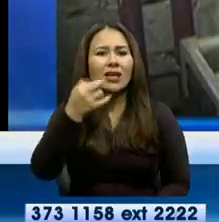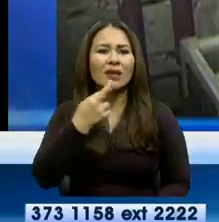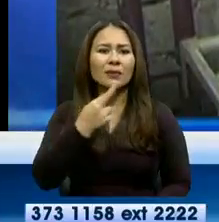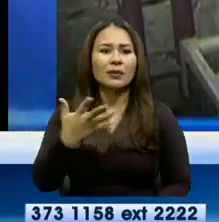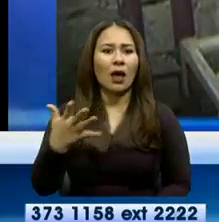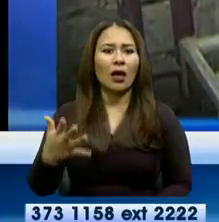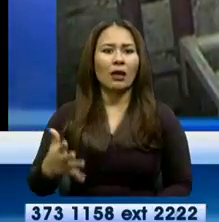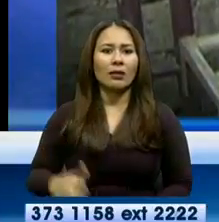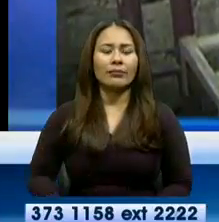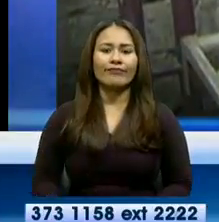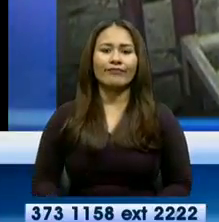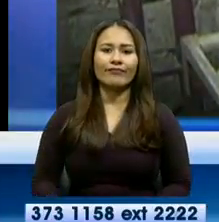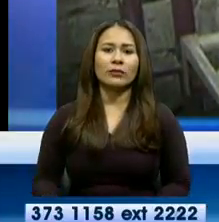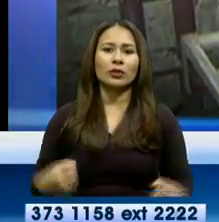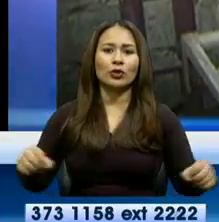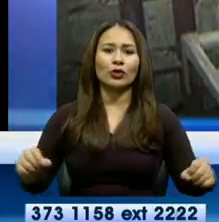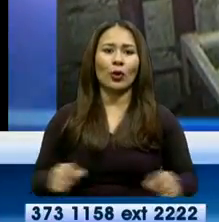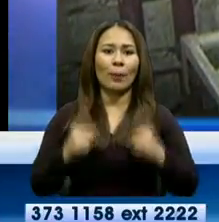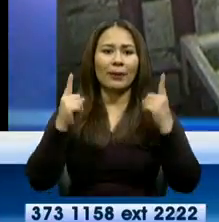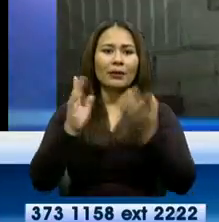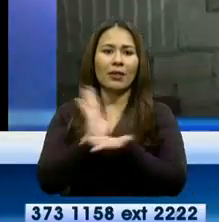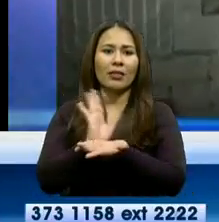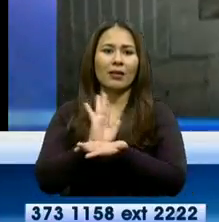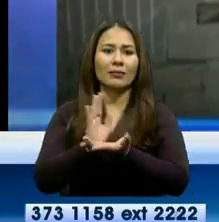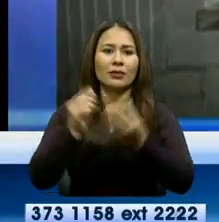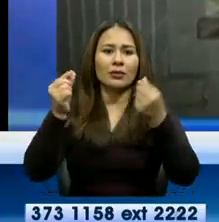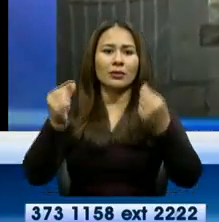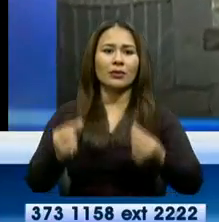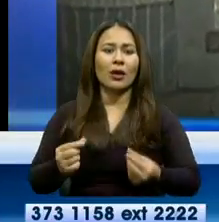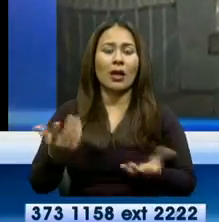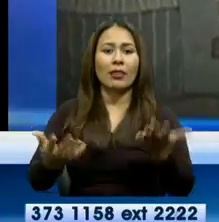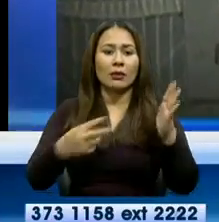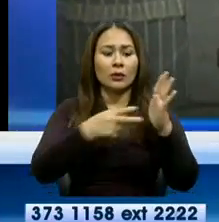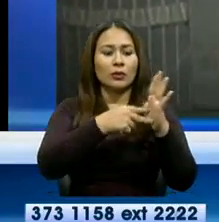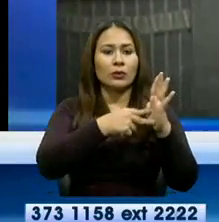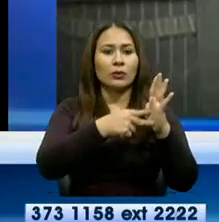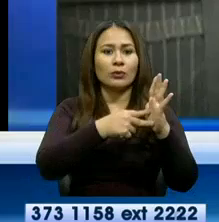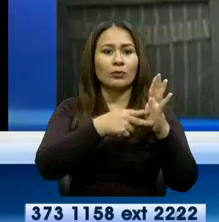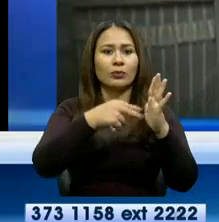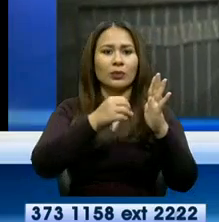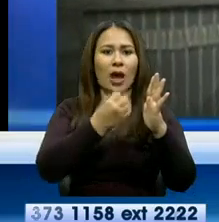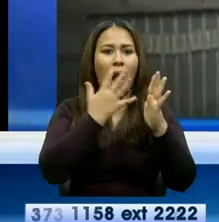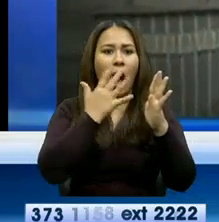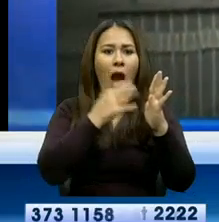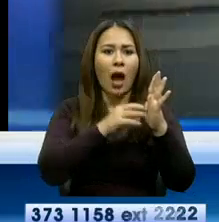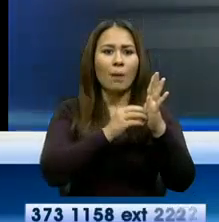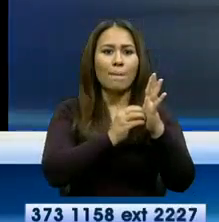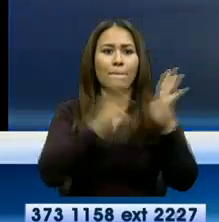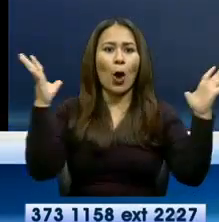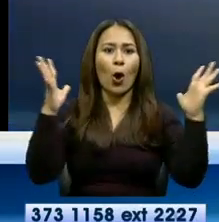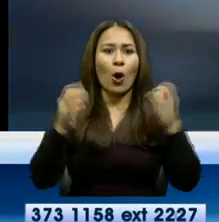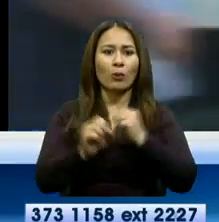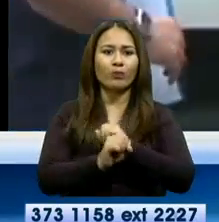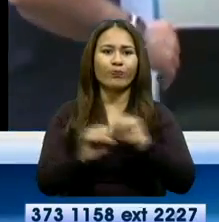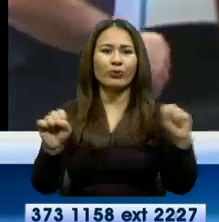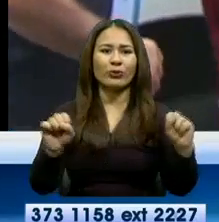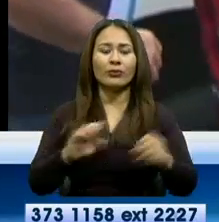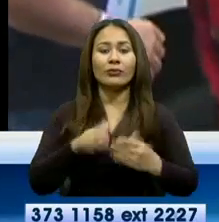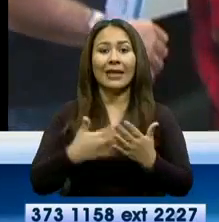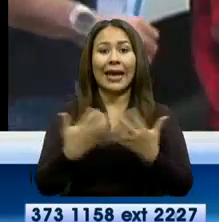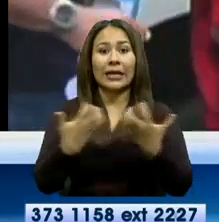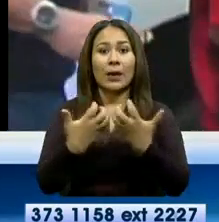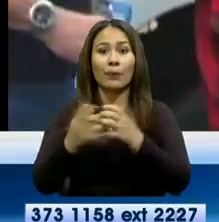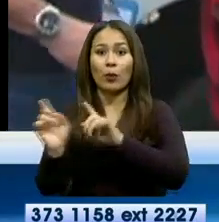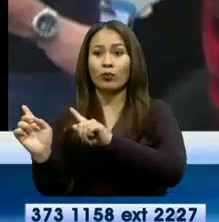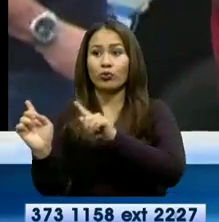salen bien había sorprendido y aparece que ser recalentado el chop ley de eso fue lo que soportó es el cuerpo un equipo de la corporación